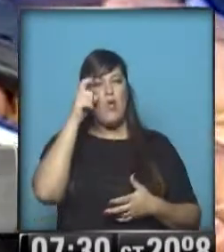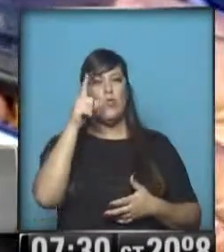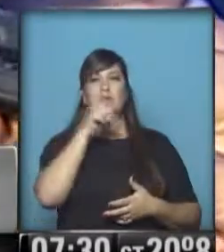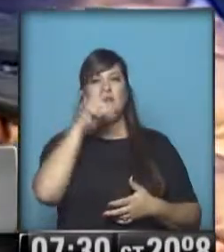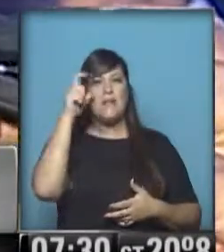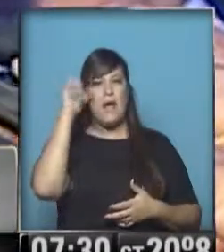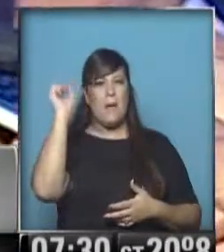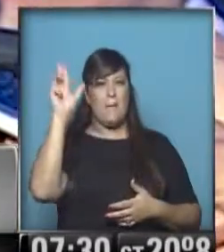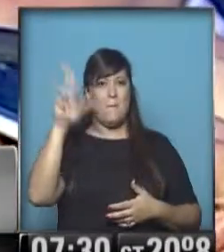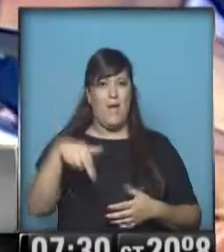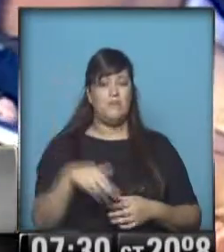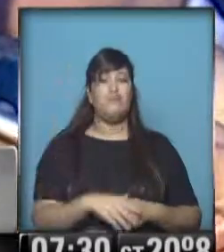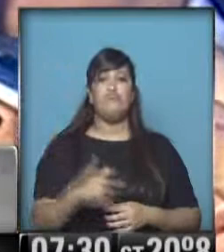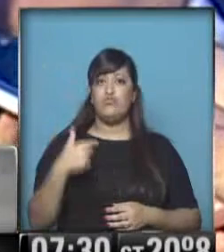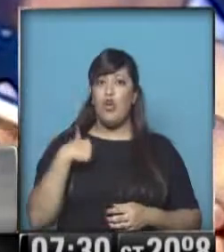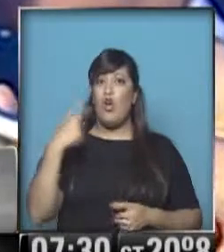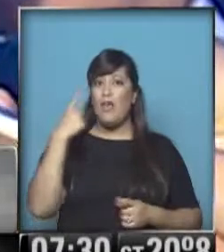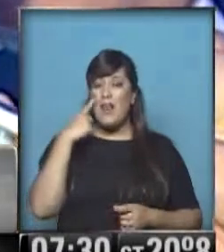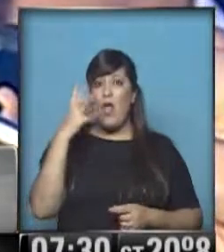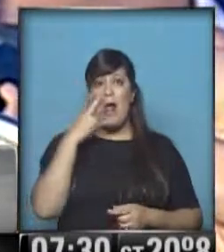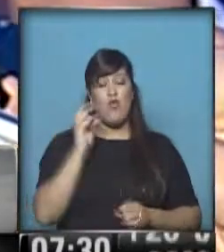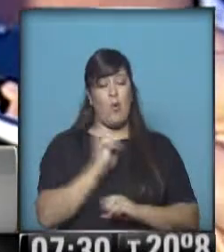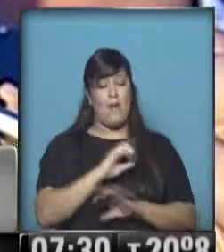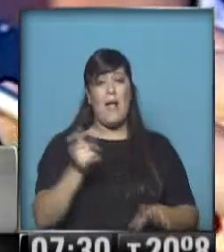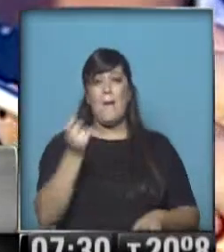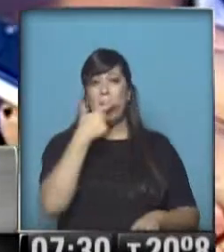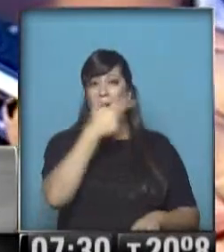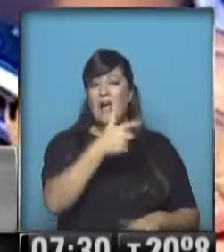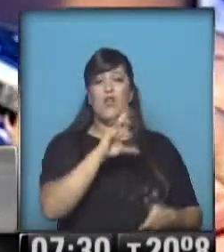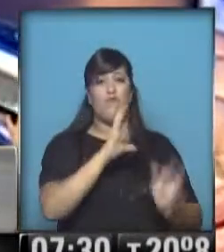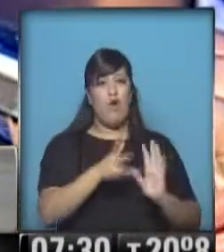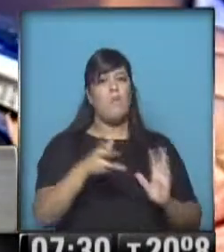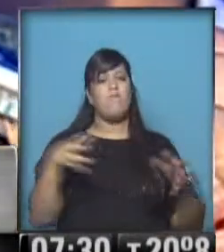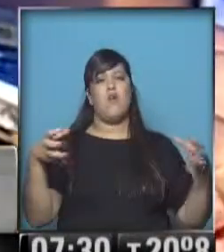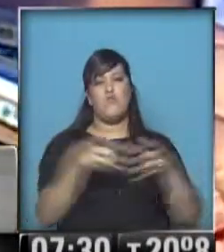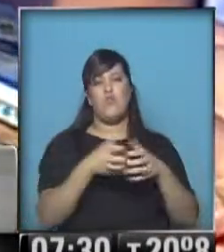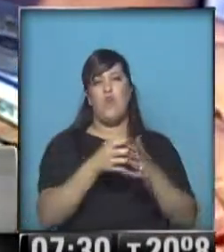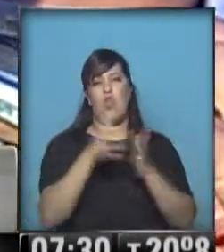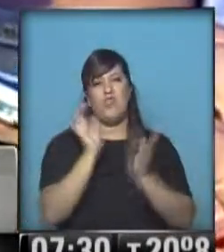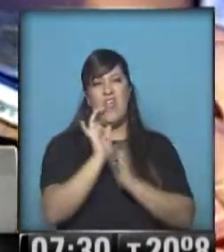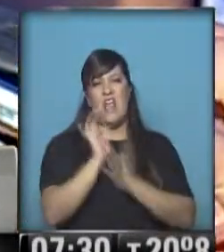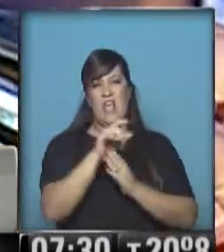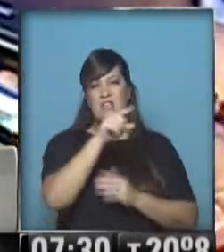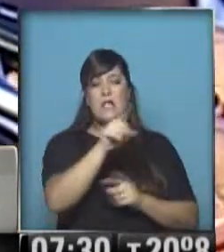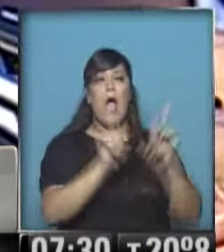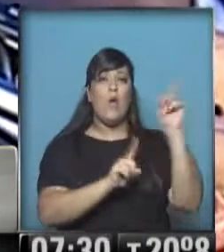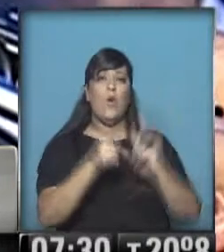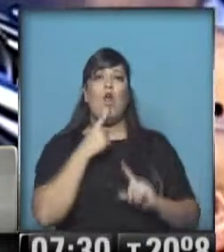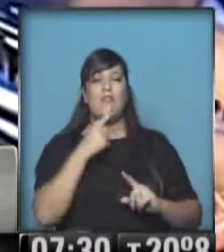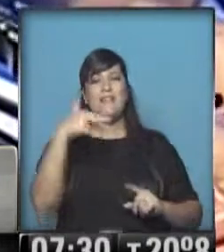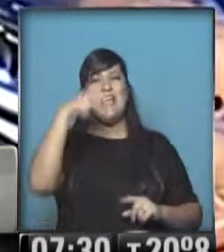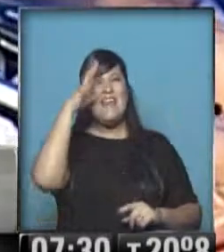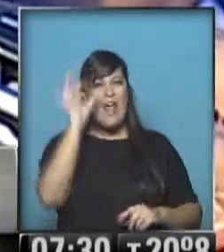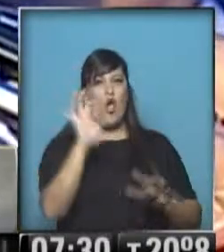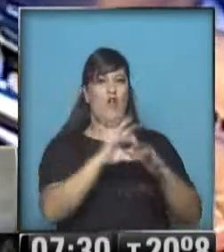Reutemann. Y yo creo que la cosa es mucho más grave todavía. Macri es un fiel exponente del conservadurismo argentino. Algunos le quieren llamar neoliberalismo,